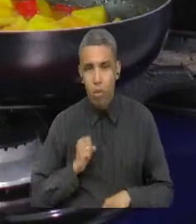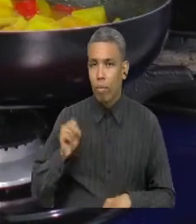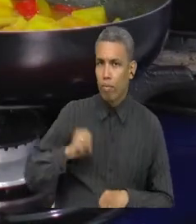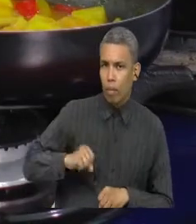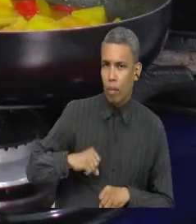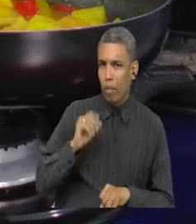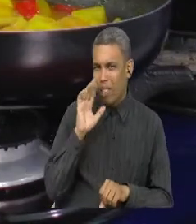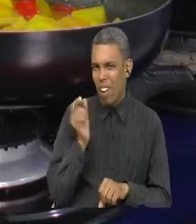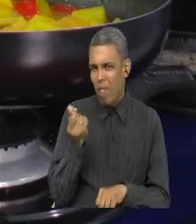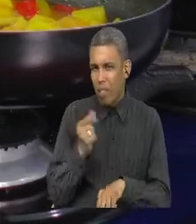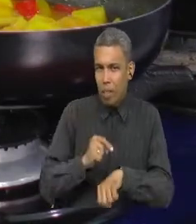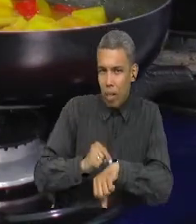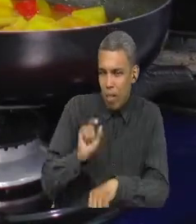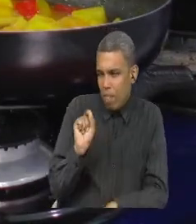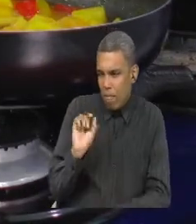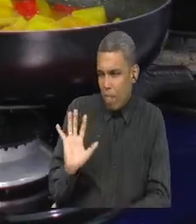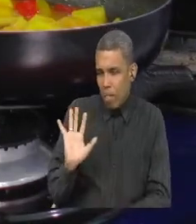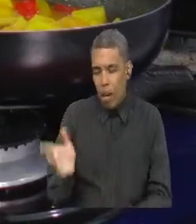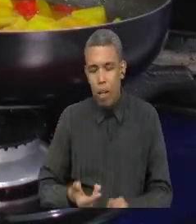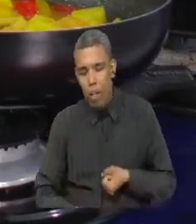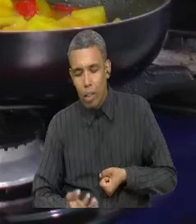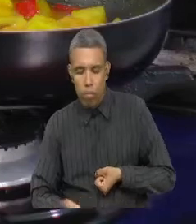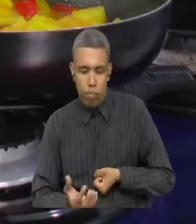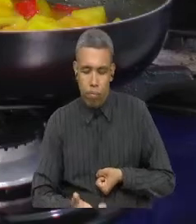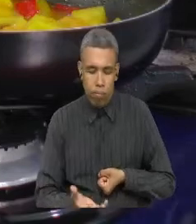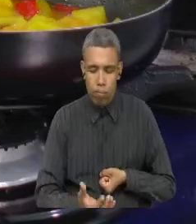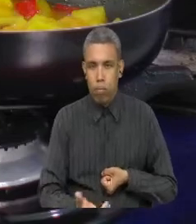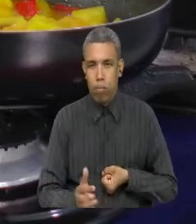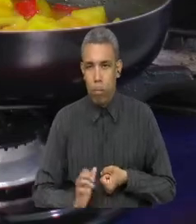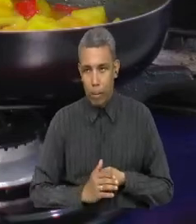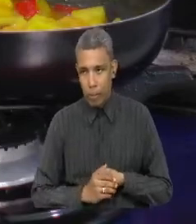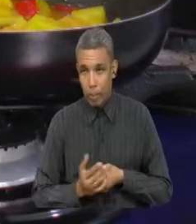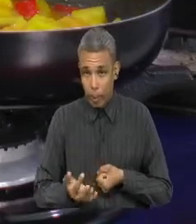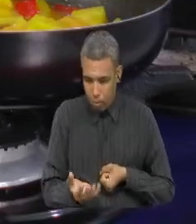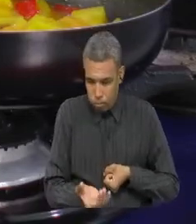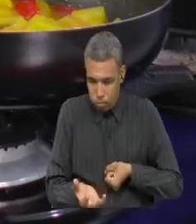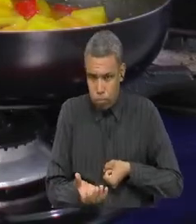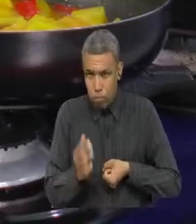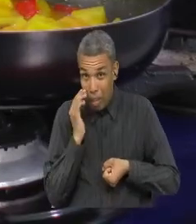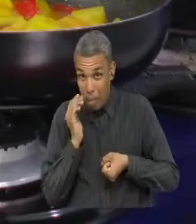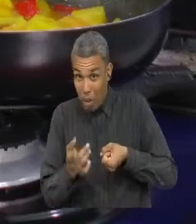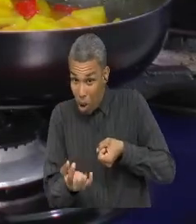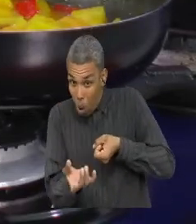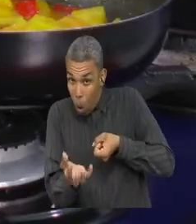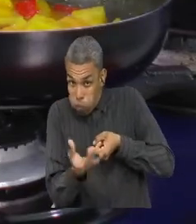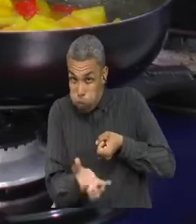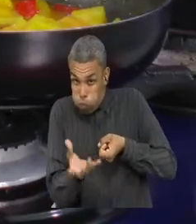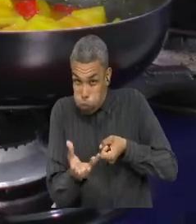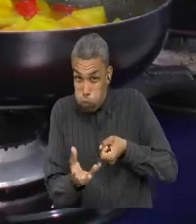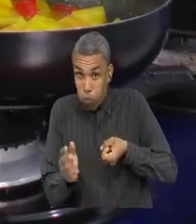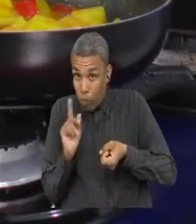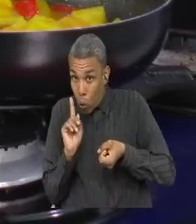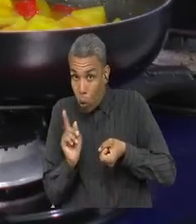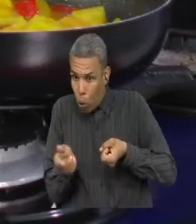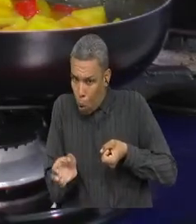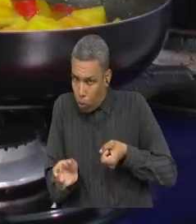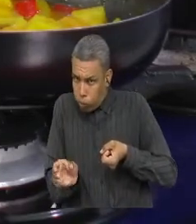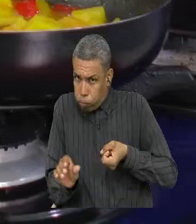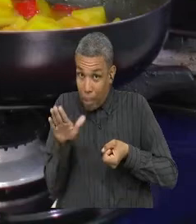minuticos. Ajá. La idea es que nos deje en la sartén un caramelo. No le tengo tanta temperatura para que no se nos queme. Si se nos quema,